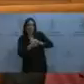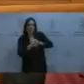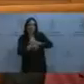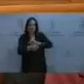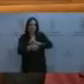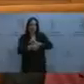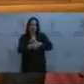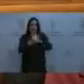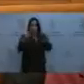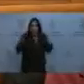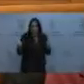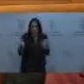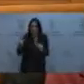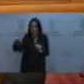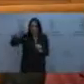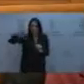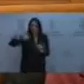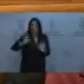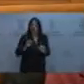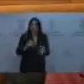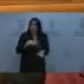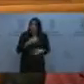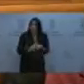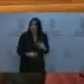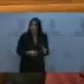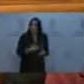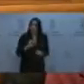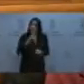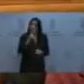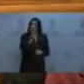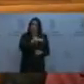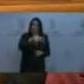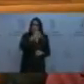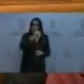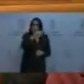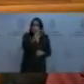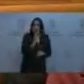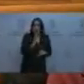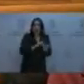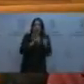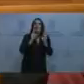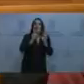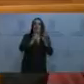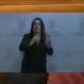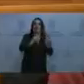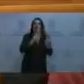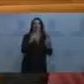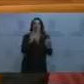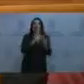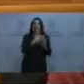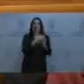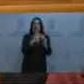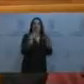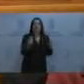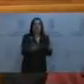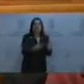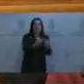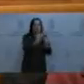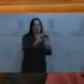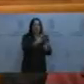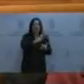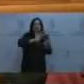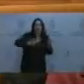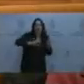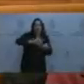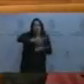tiempo, que se podía haber hecho, sobre todo en Boves, cuando se vio que las cosas no iban bien, que había crisis o lo que fuera.